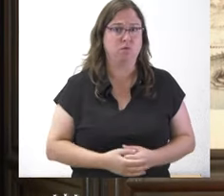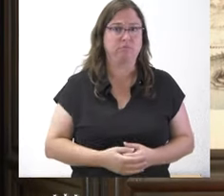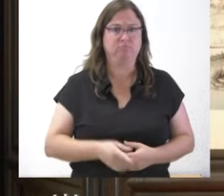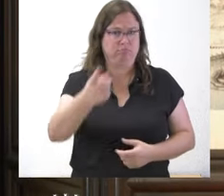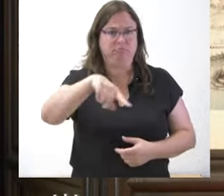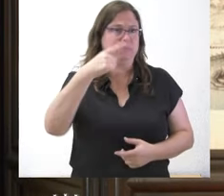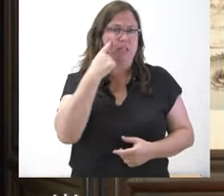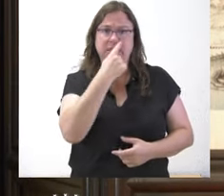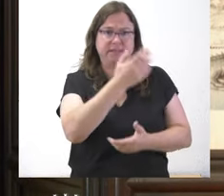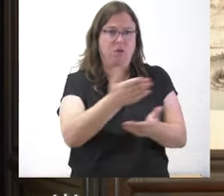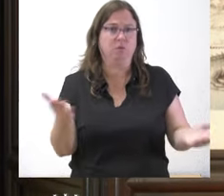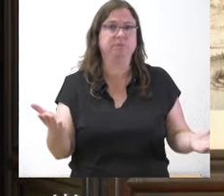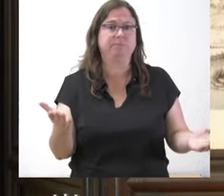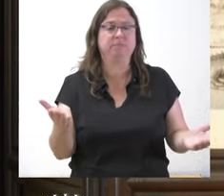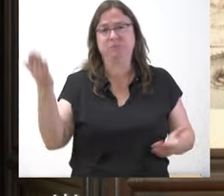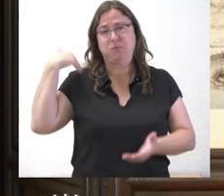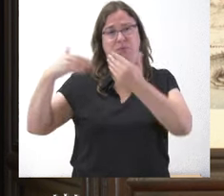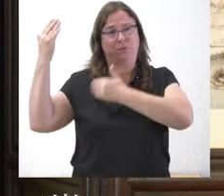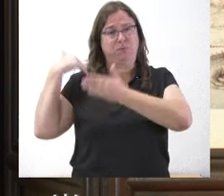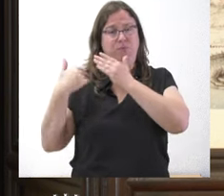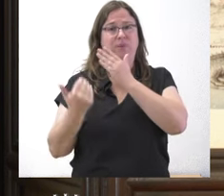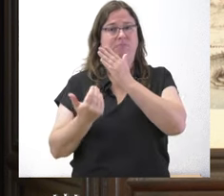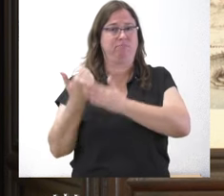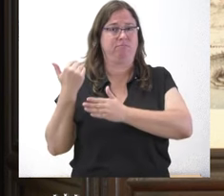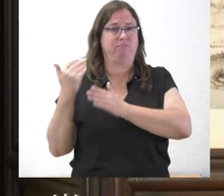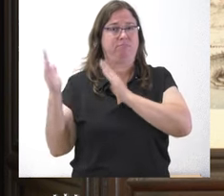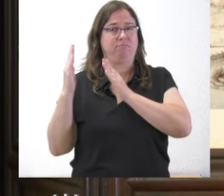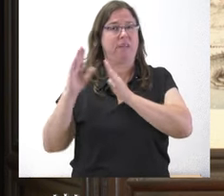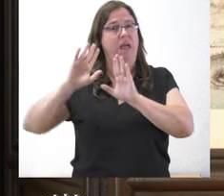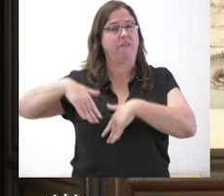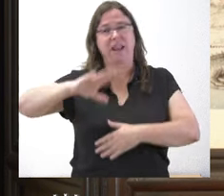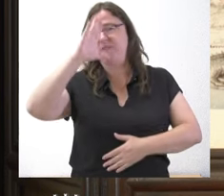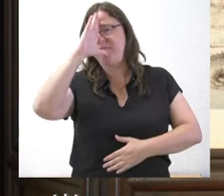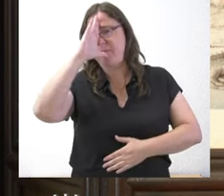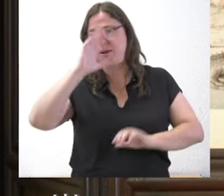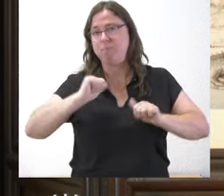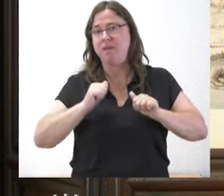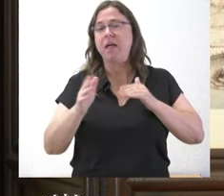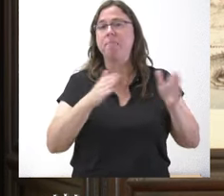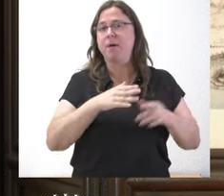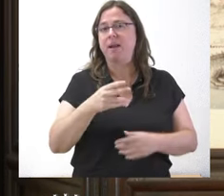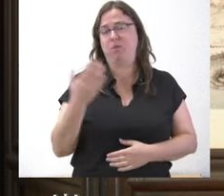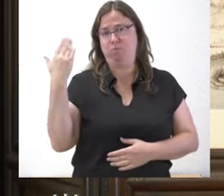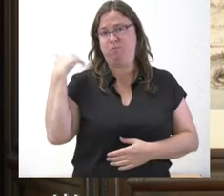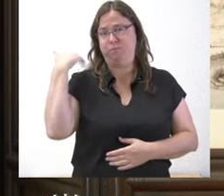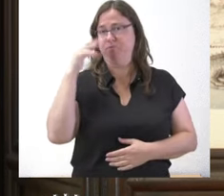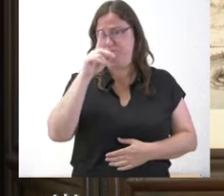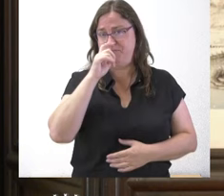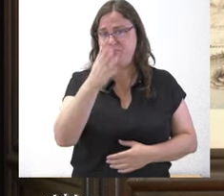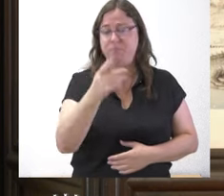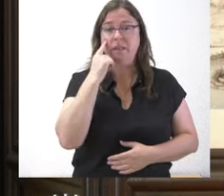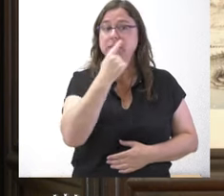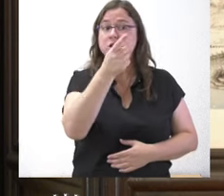ustedes fueron testigos En aquellos días de finales de febrero y principios de marzo no eh no